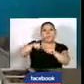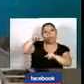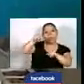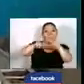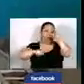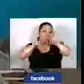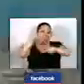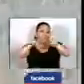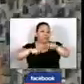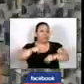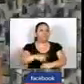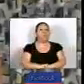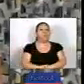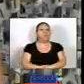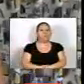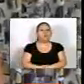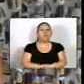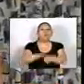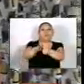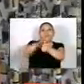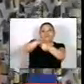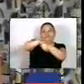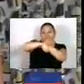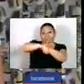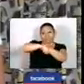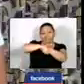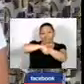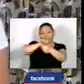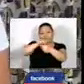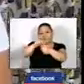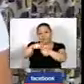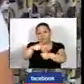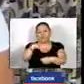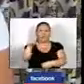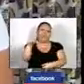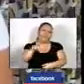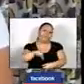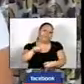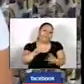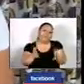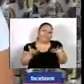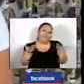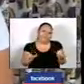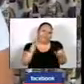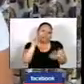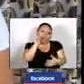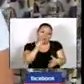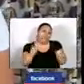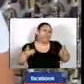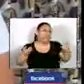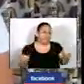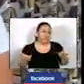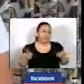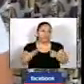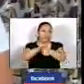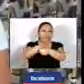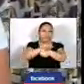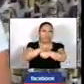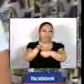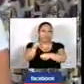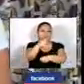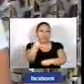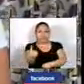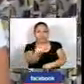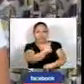baja y así estamos. La pandemia, pues, nos ha ido un poco mal por el COVID-19, porque a todas las